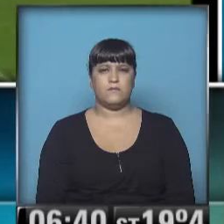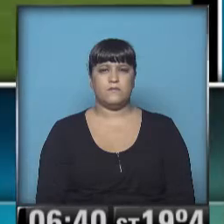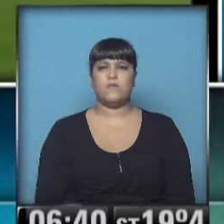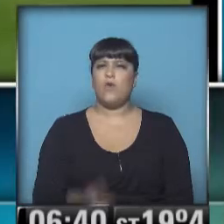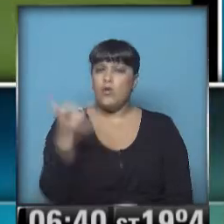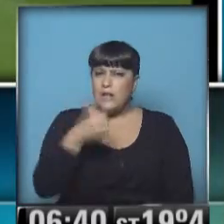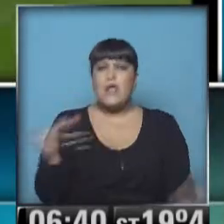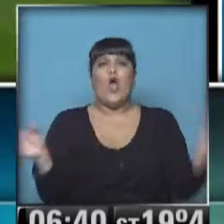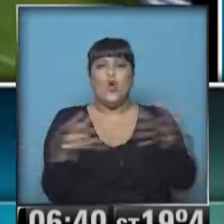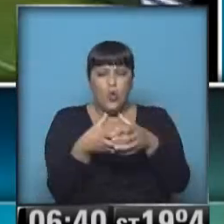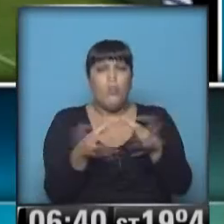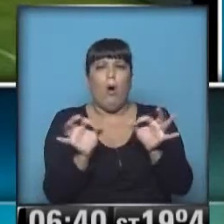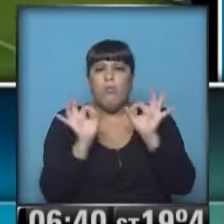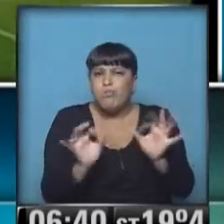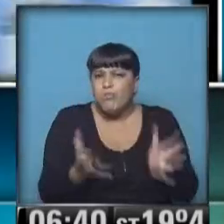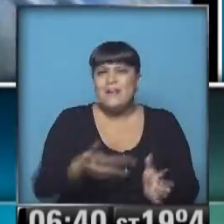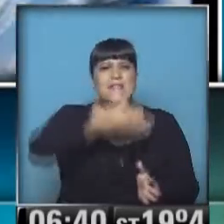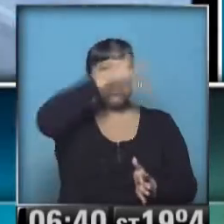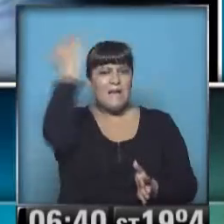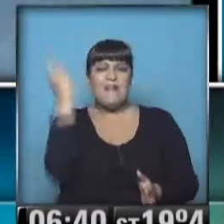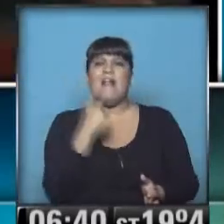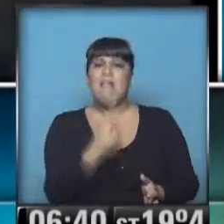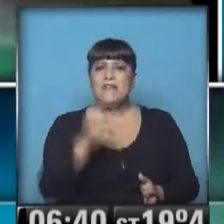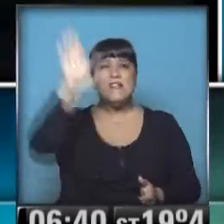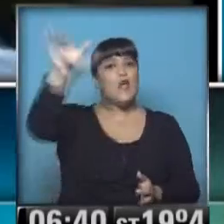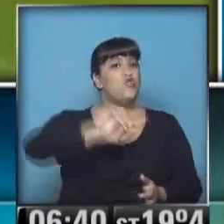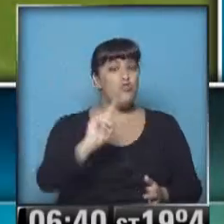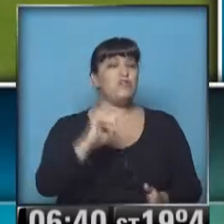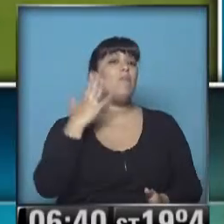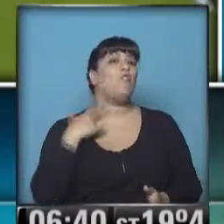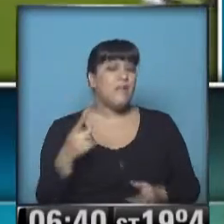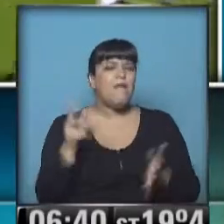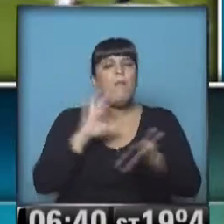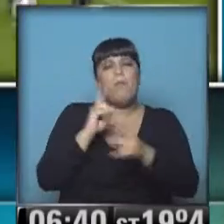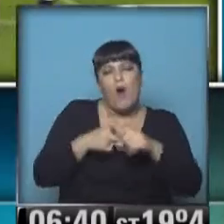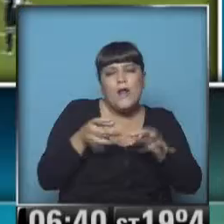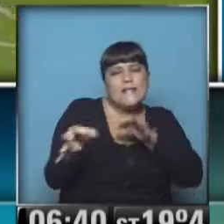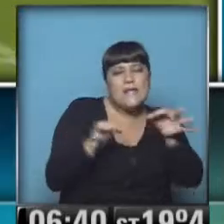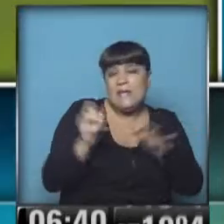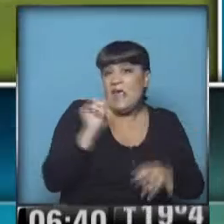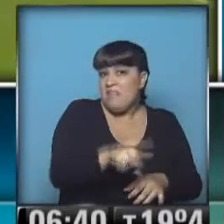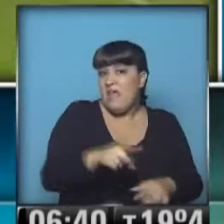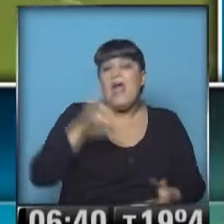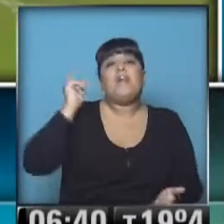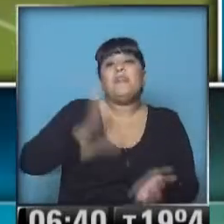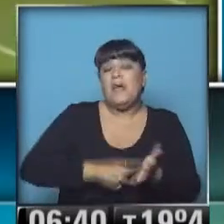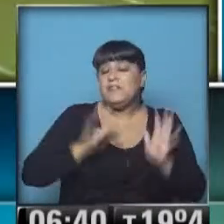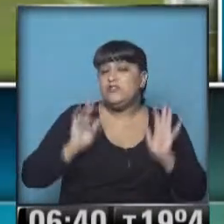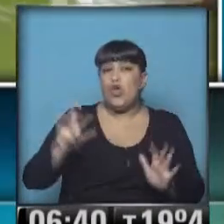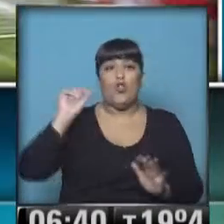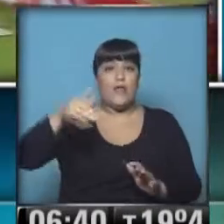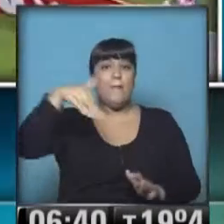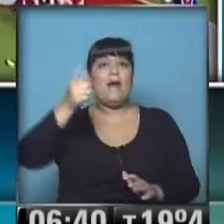Tenía el plantel armado. Sabela aseguró que no citó a Tevez al Mundial por razones tácticas y respetó la decisión de Martino de